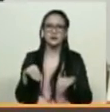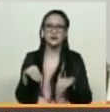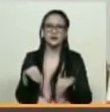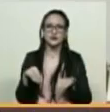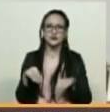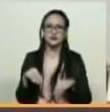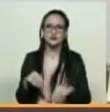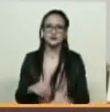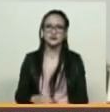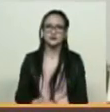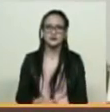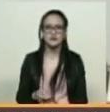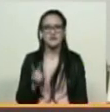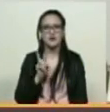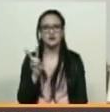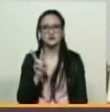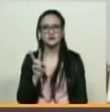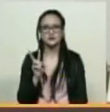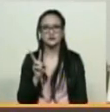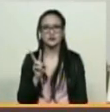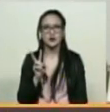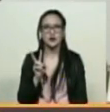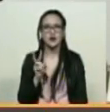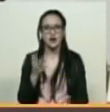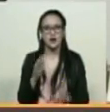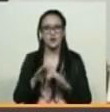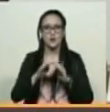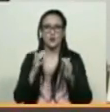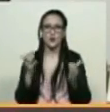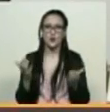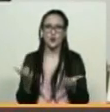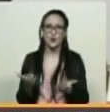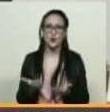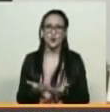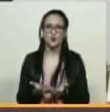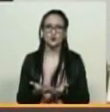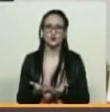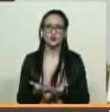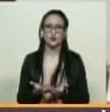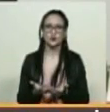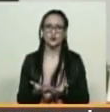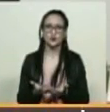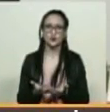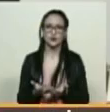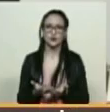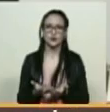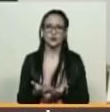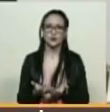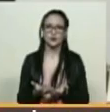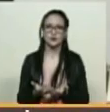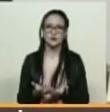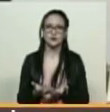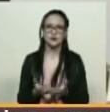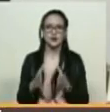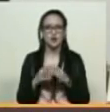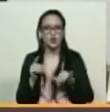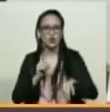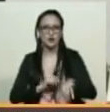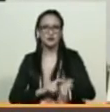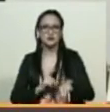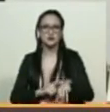está enviando Venezuela al mundo, a nivel también al país, ¿no? Sobre todo por todo este tiempo